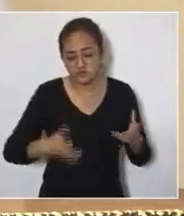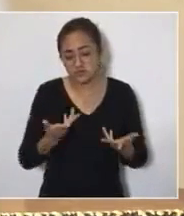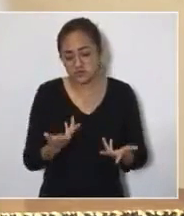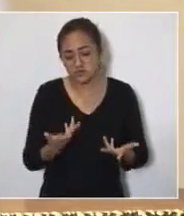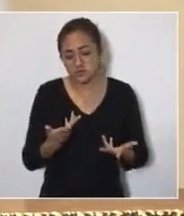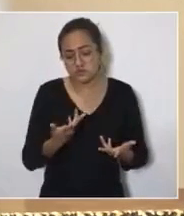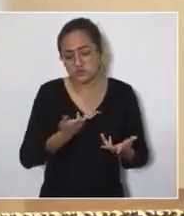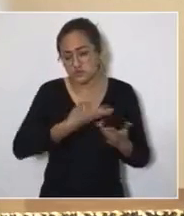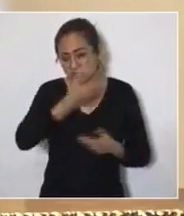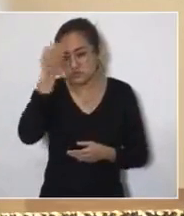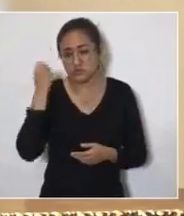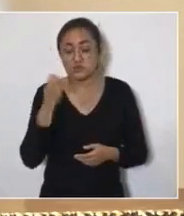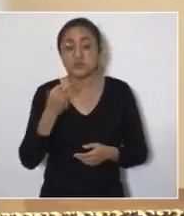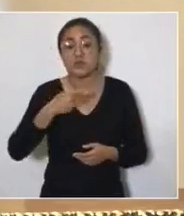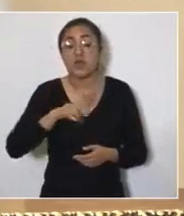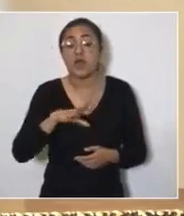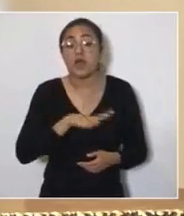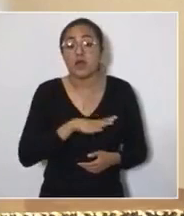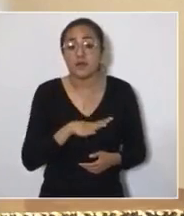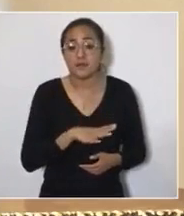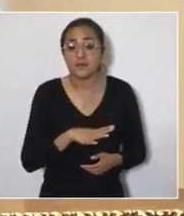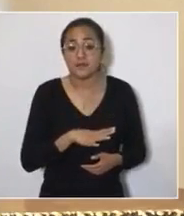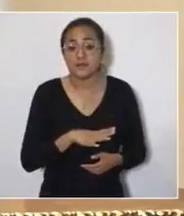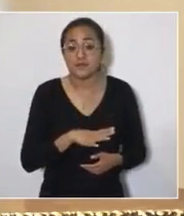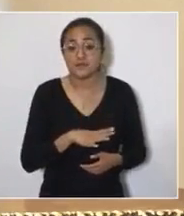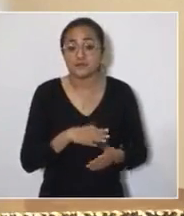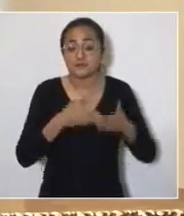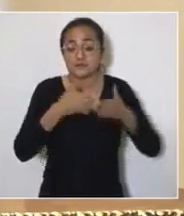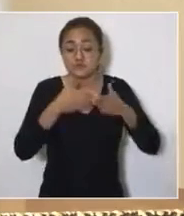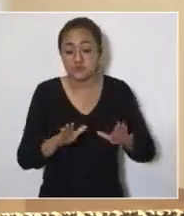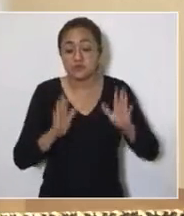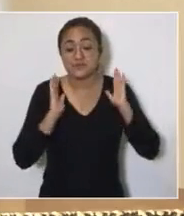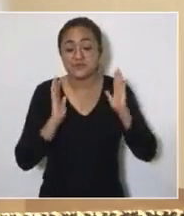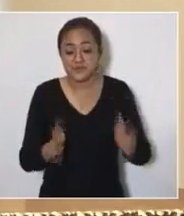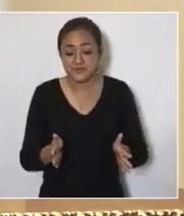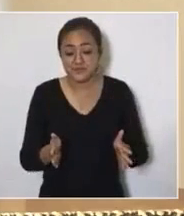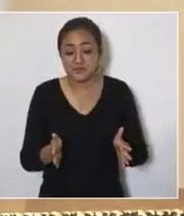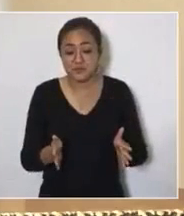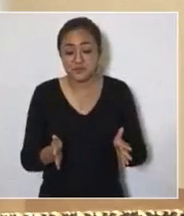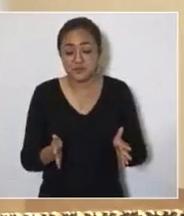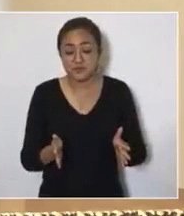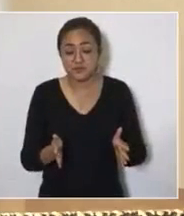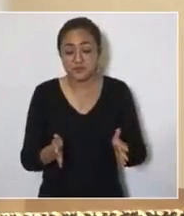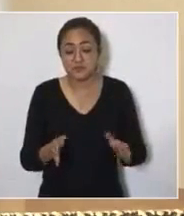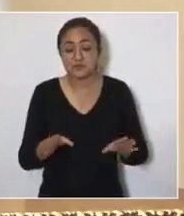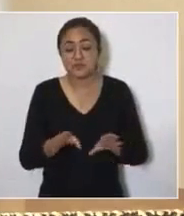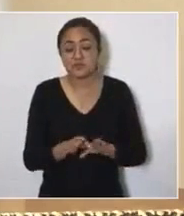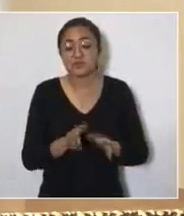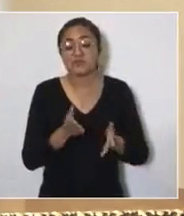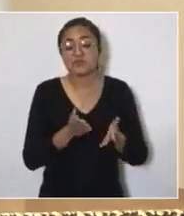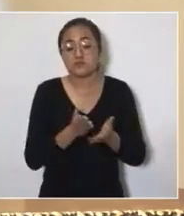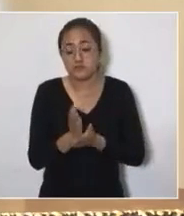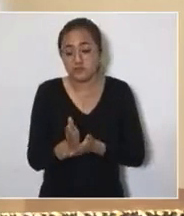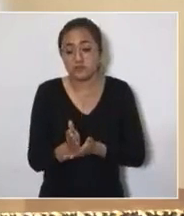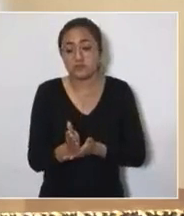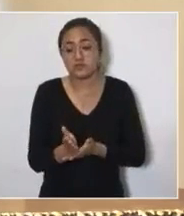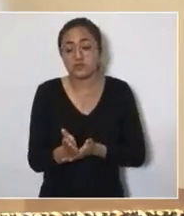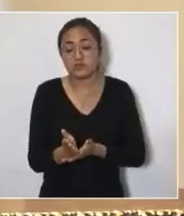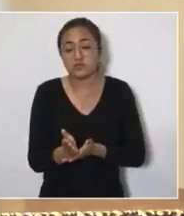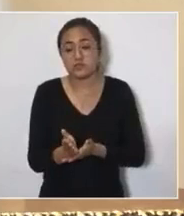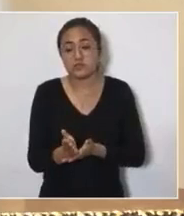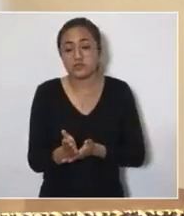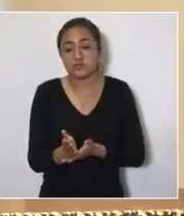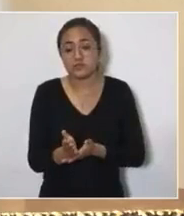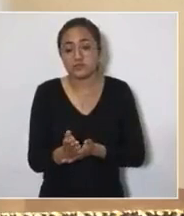sobre todo en haber aperturado ya este una ruta de